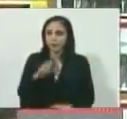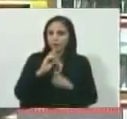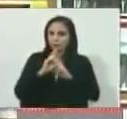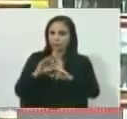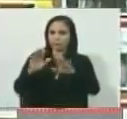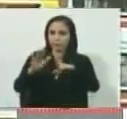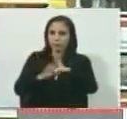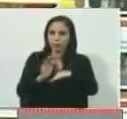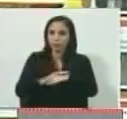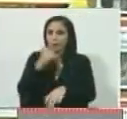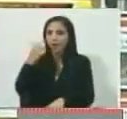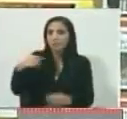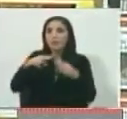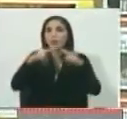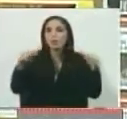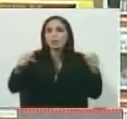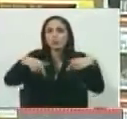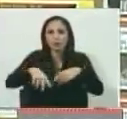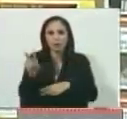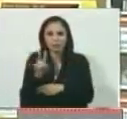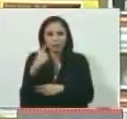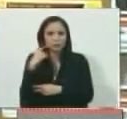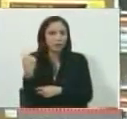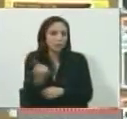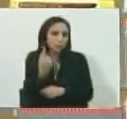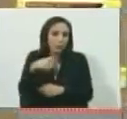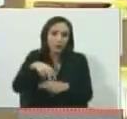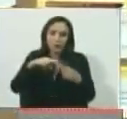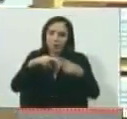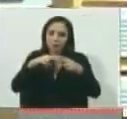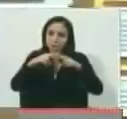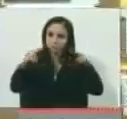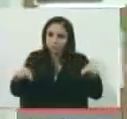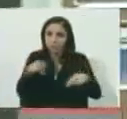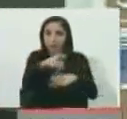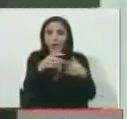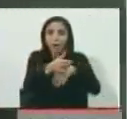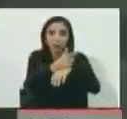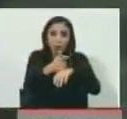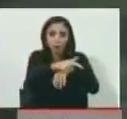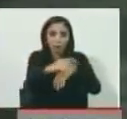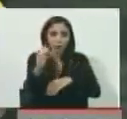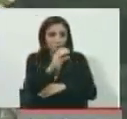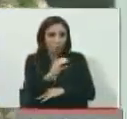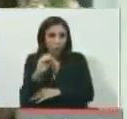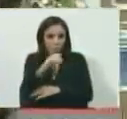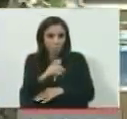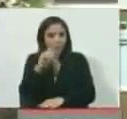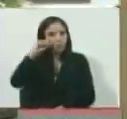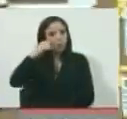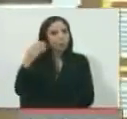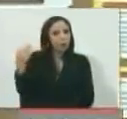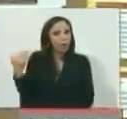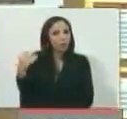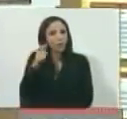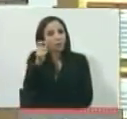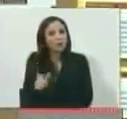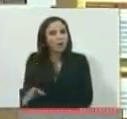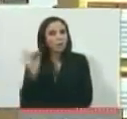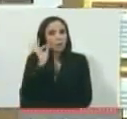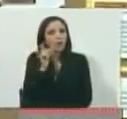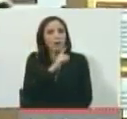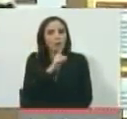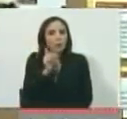ese puente lo construyó Venezuela, solito Venezuela. Los chulos del gobierno colombiano, yo recuerdo a aquella señora que se llamaba